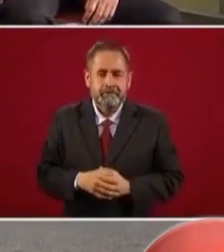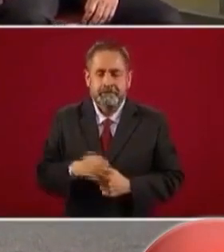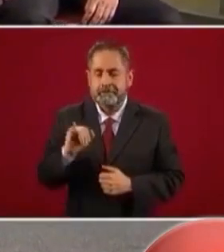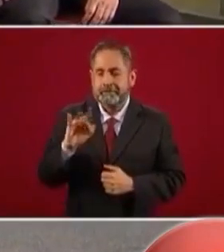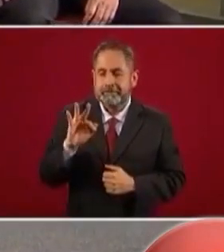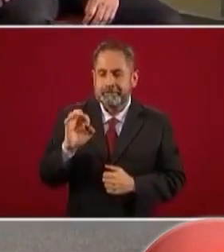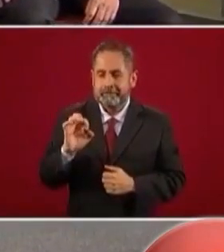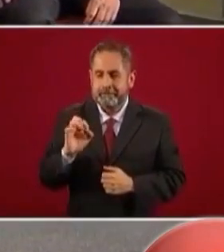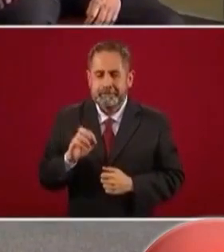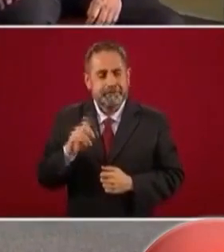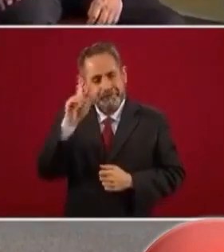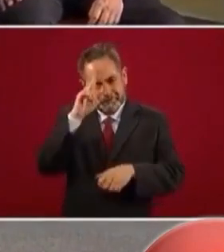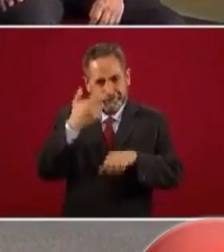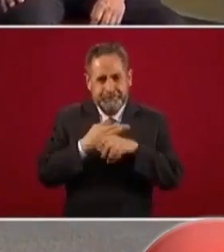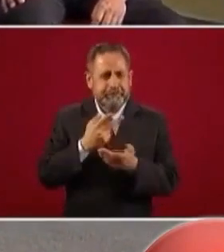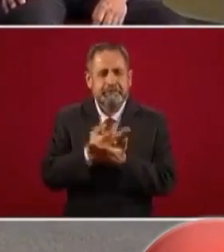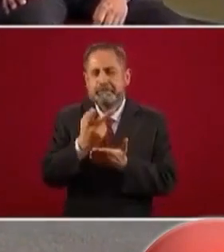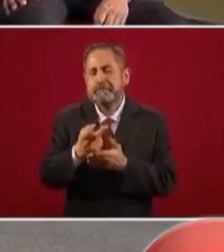IFE,